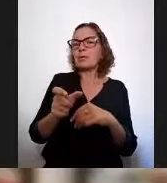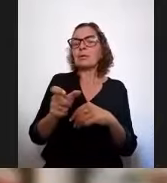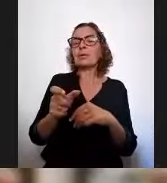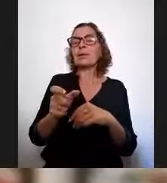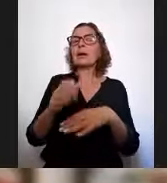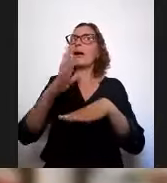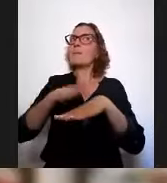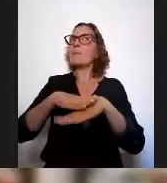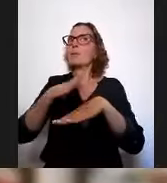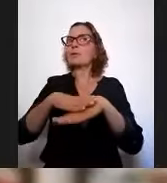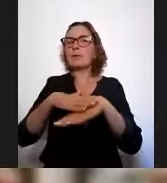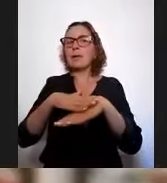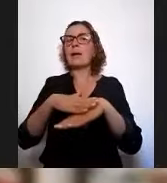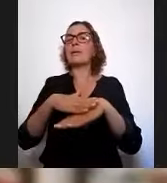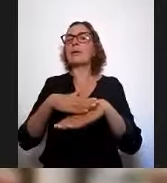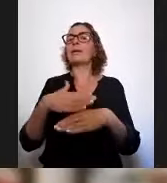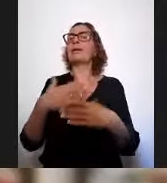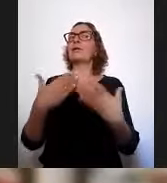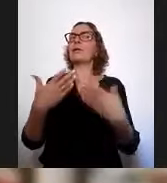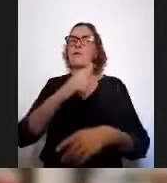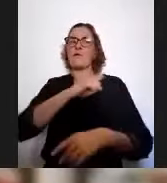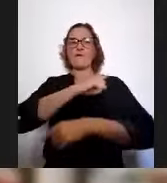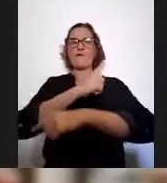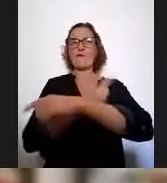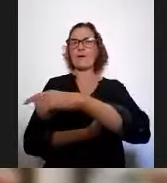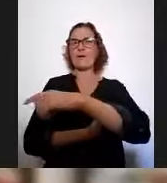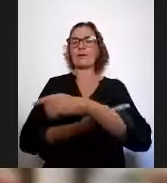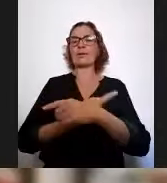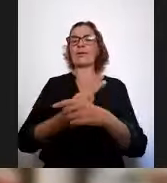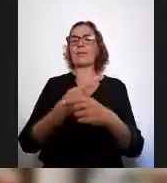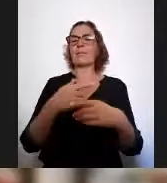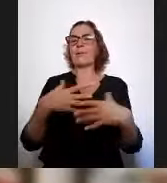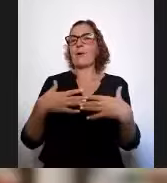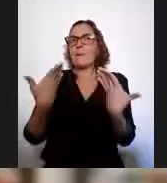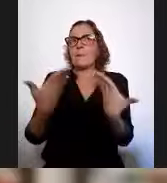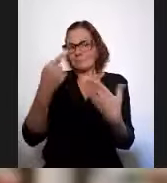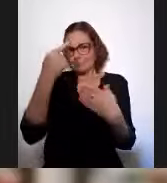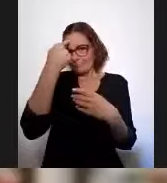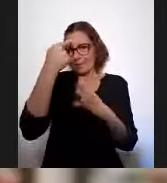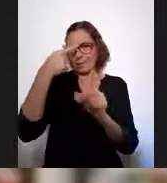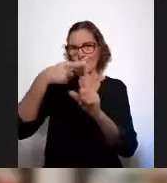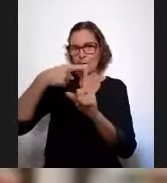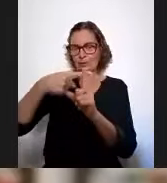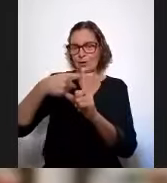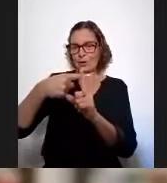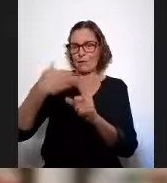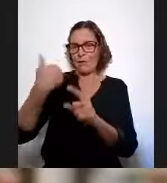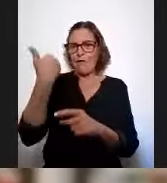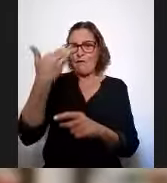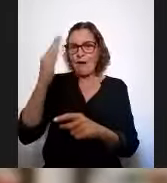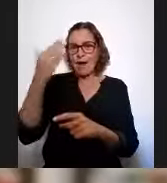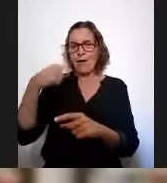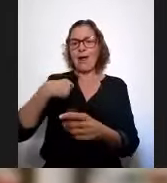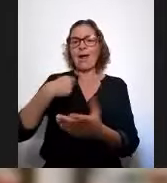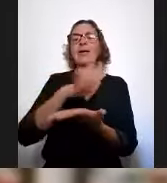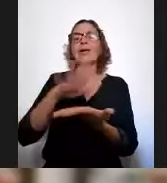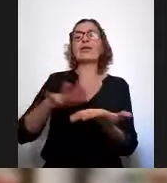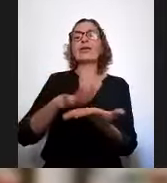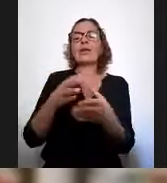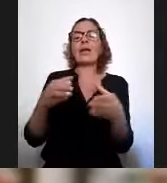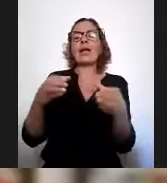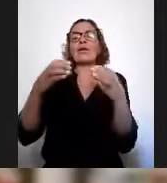comprometidas, son personas con fuerza, son personas con muy buena onda, que aportan valor a la sociedad y a sus equipos